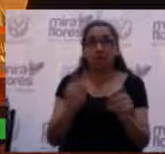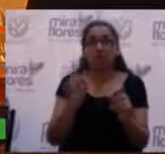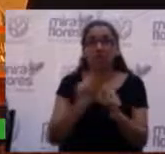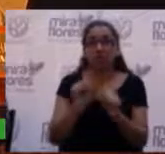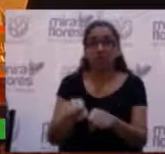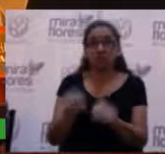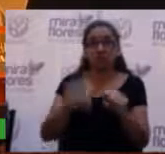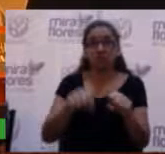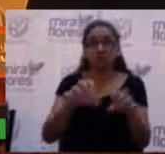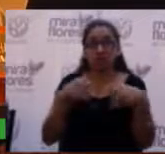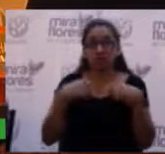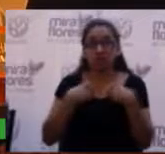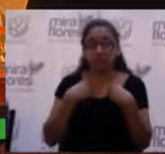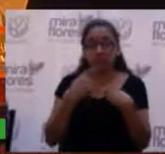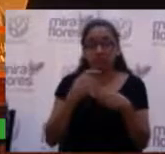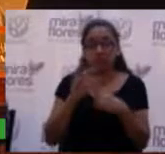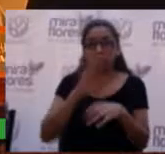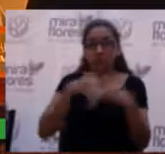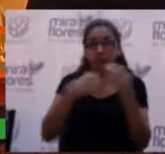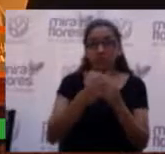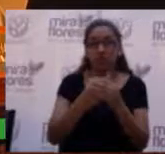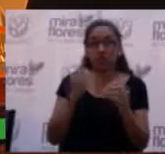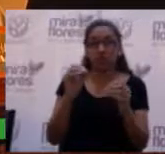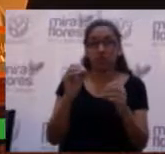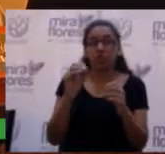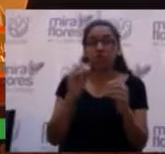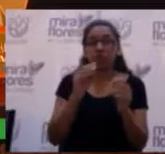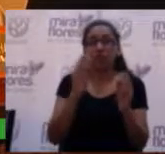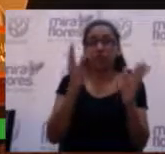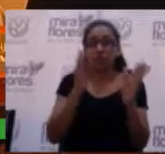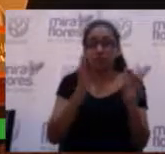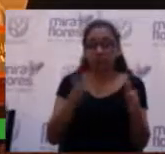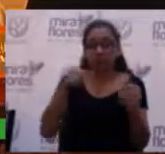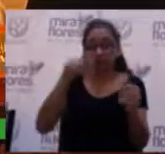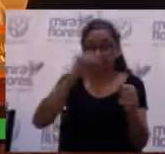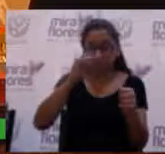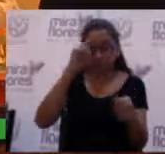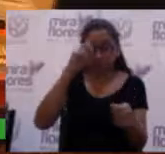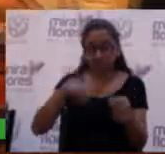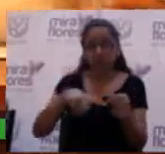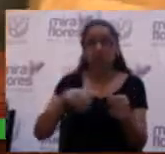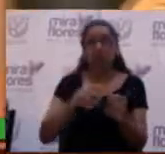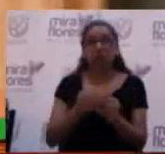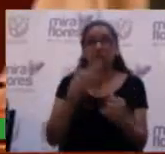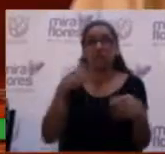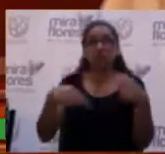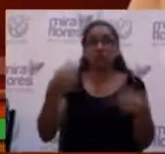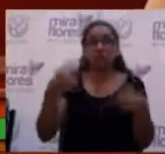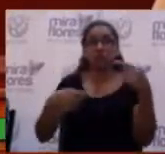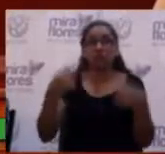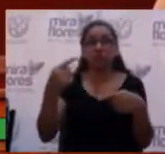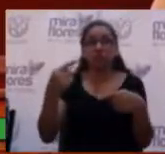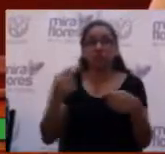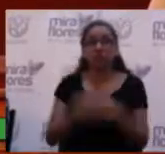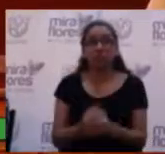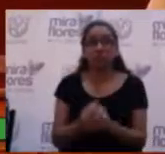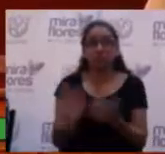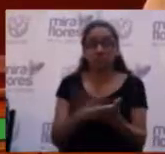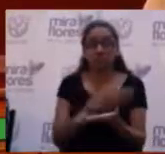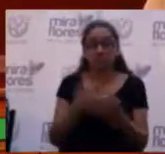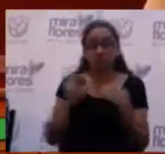conformidad con la documentación sustentatoria que obra como anexo y que es parte del presente acuerdo. Al debate. Si